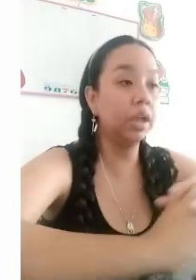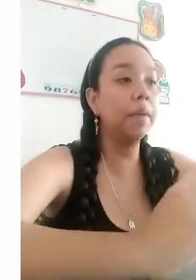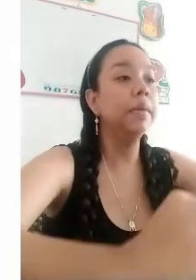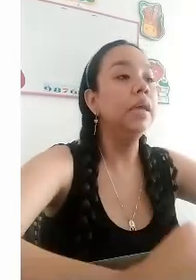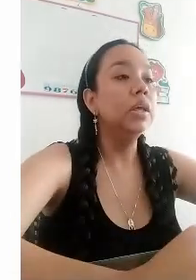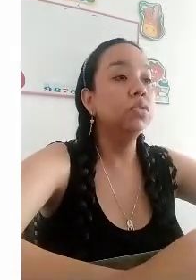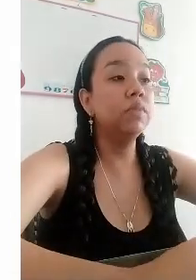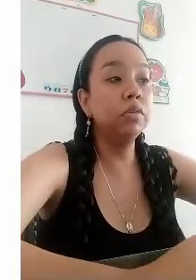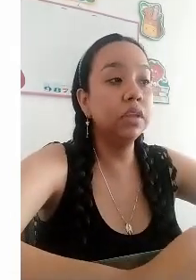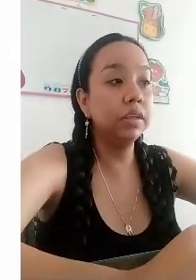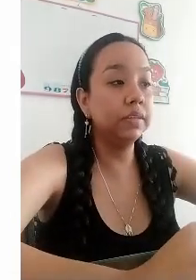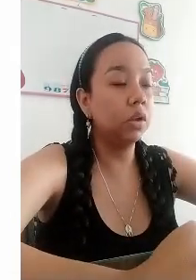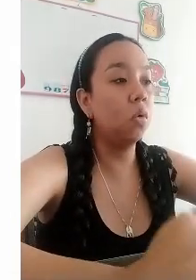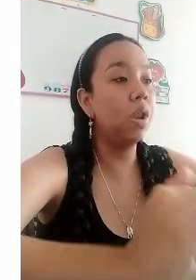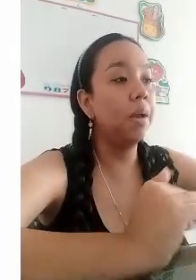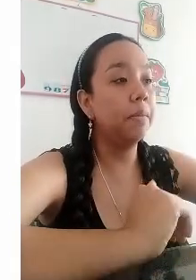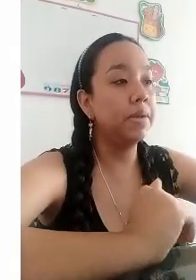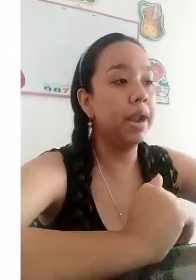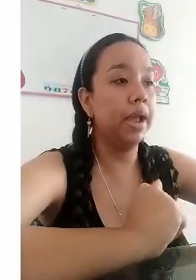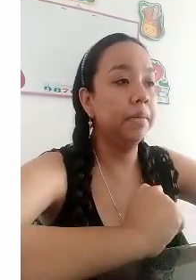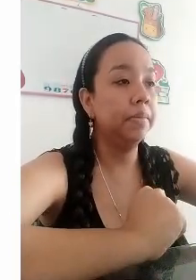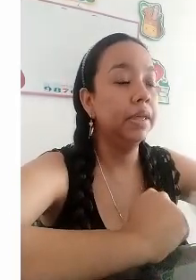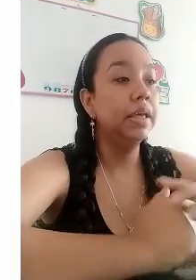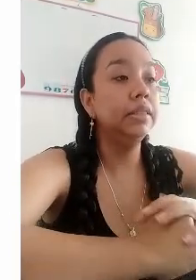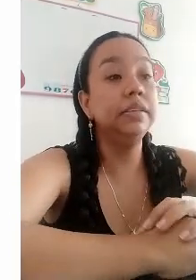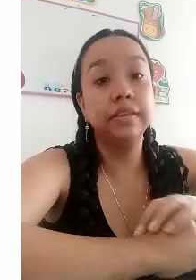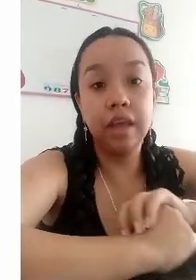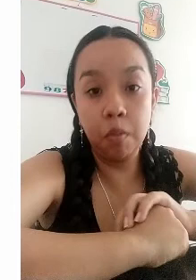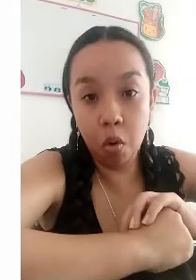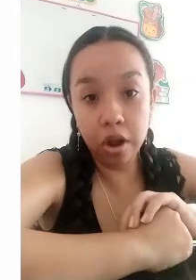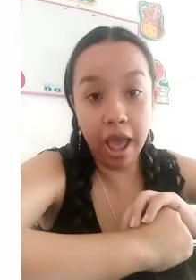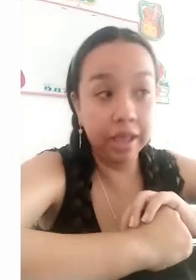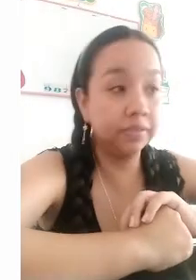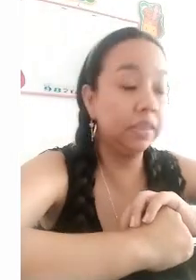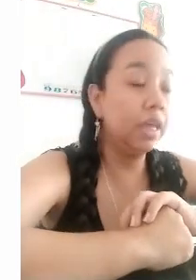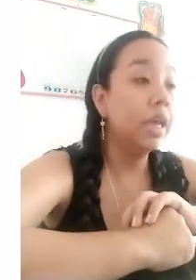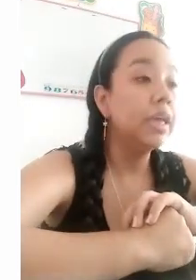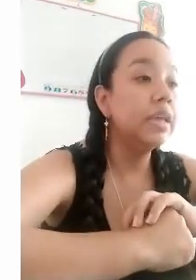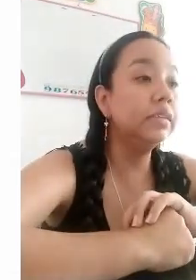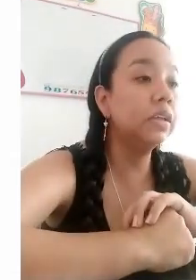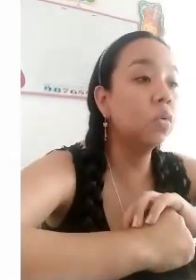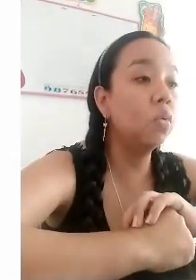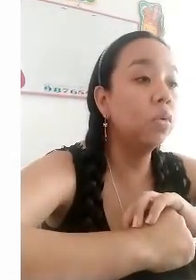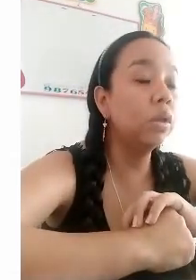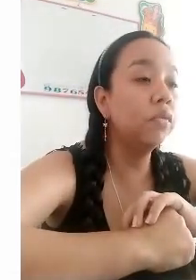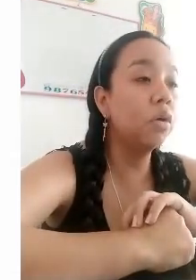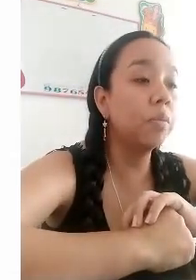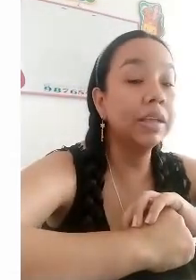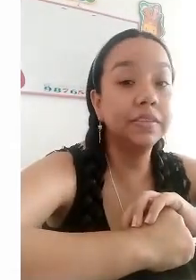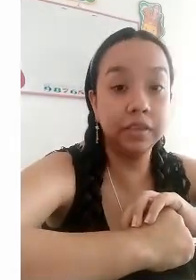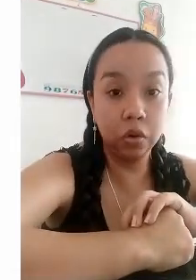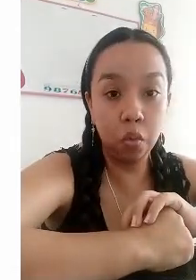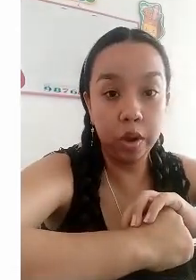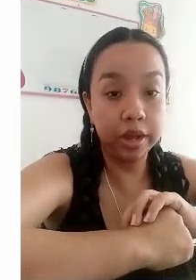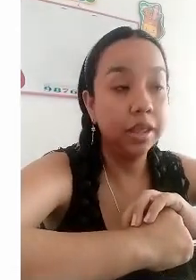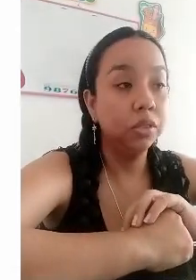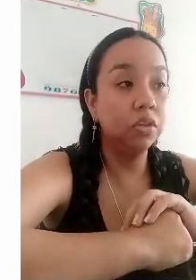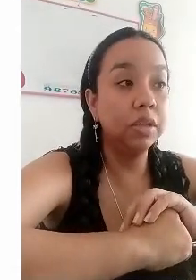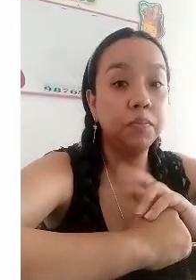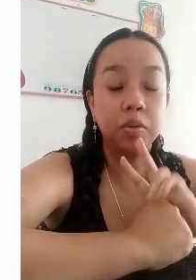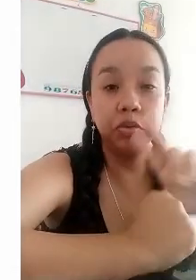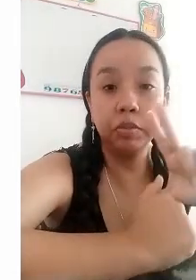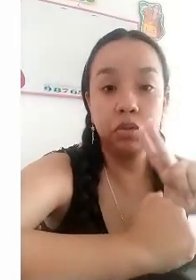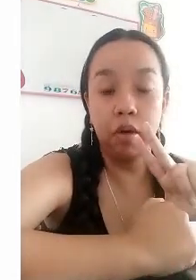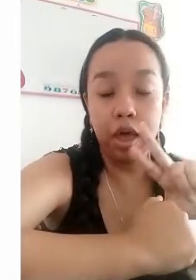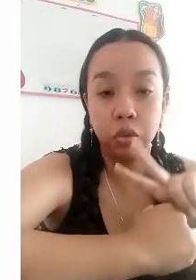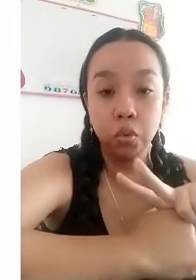tenemos acá. Entonces vamos a iniciar con la naranja. Dice sabor ácida, y forma circular. Entonces